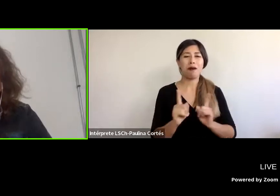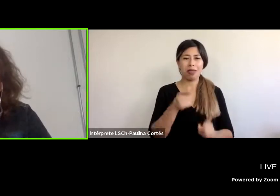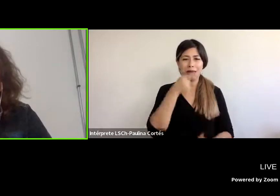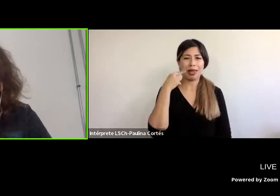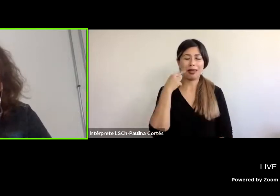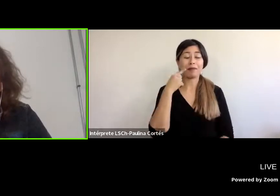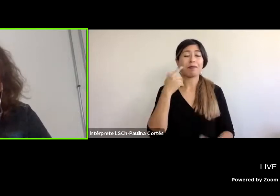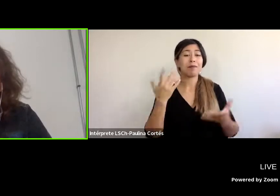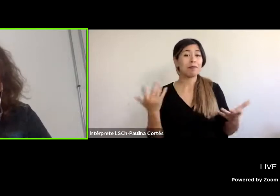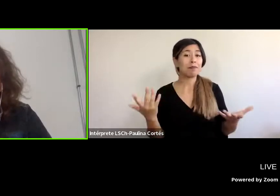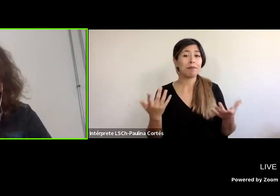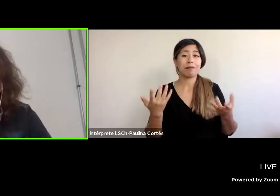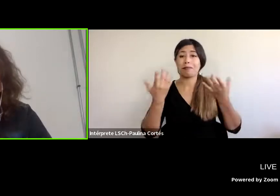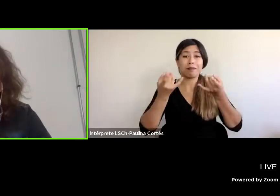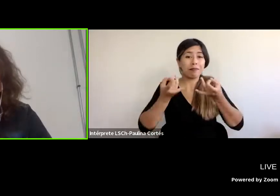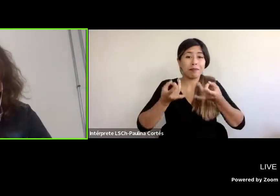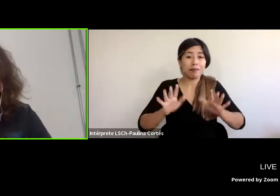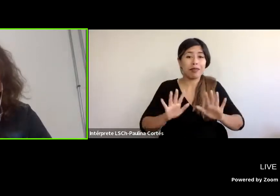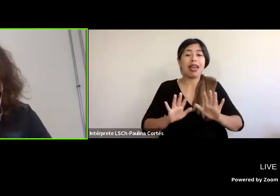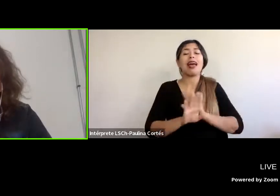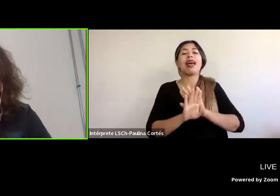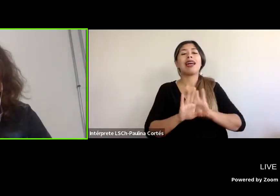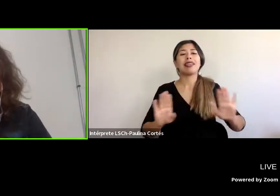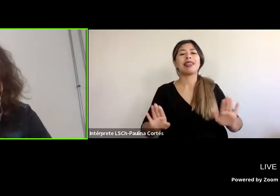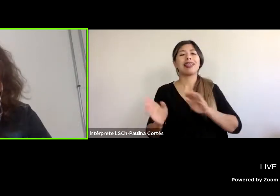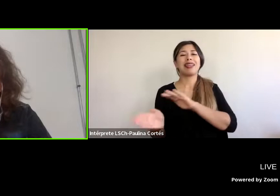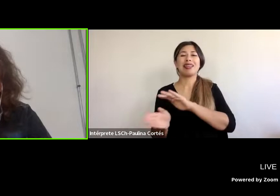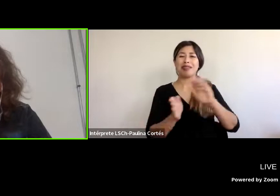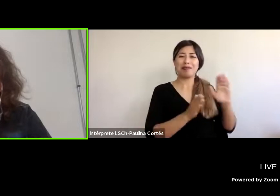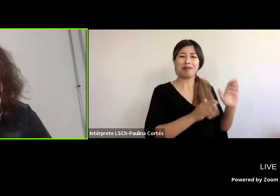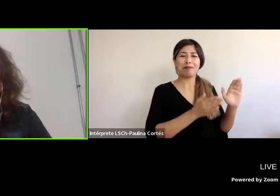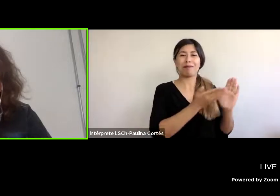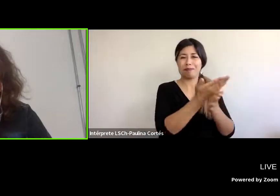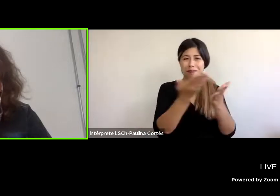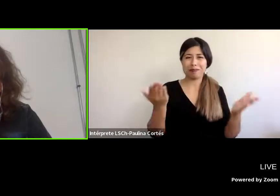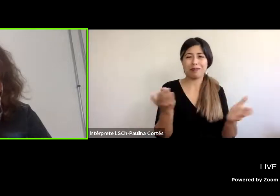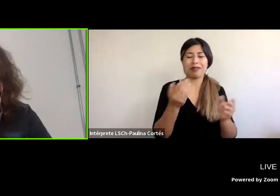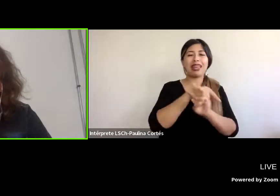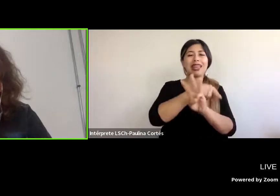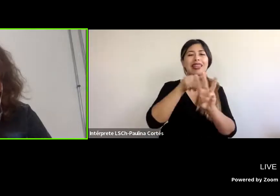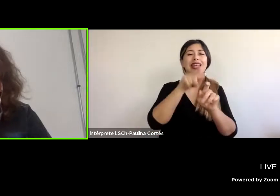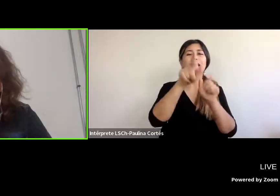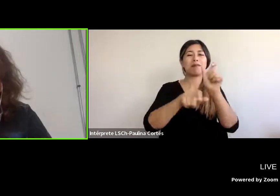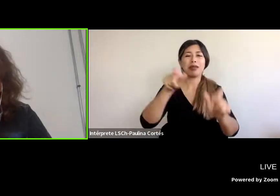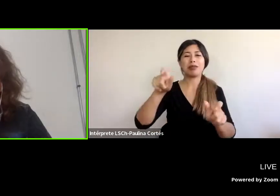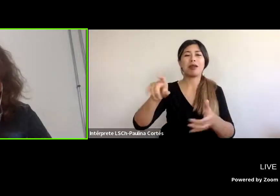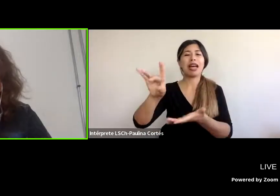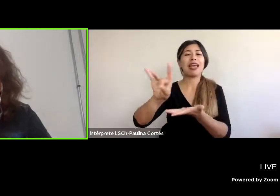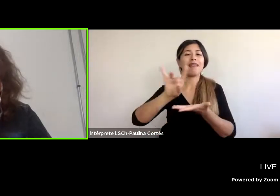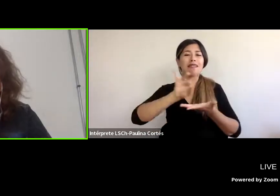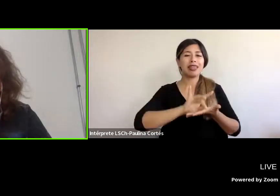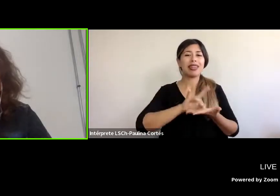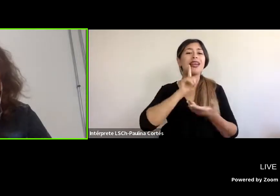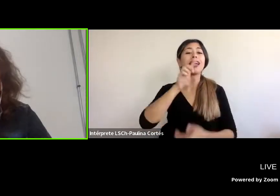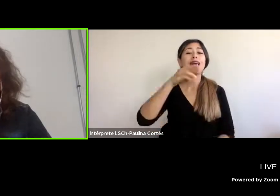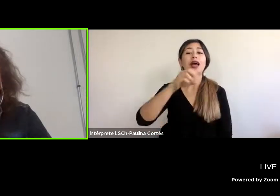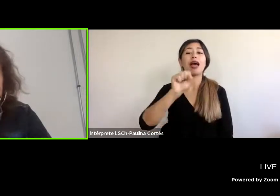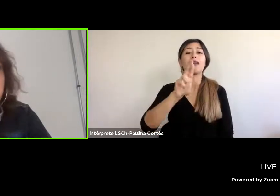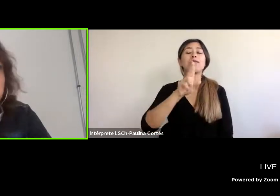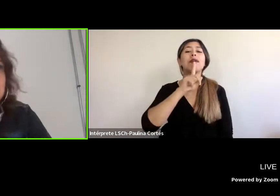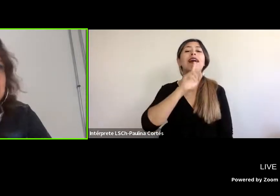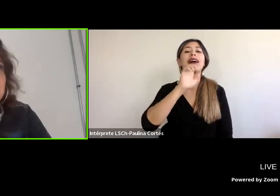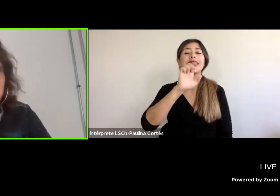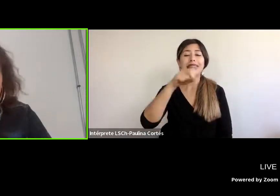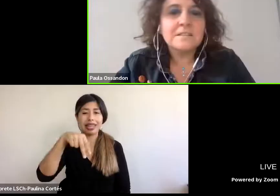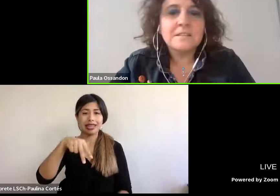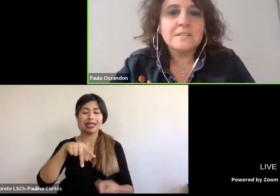que sin más, los dejo a todos con nuestros tres grandes invitados, Martín.